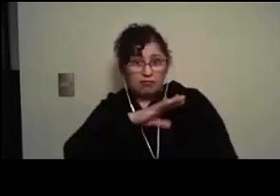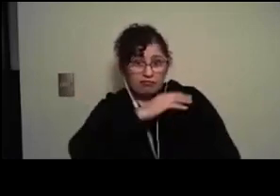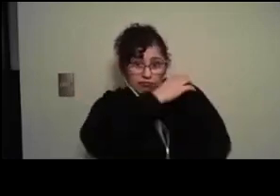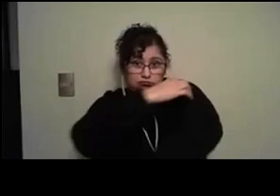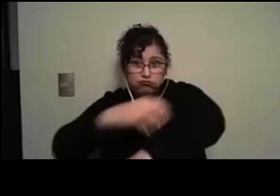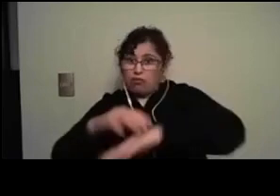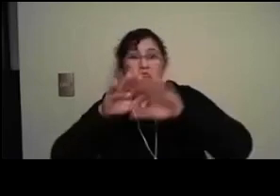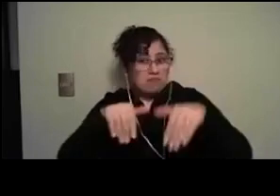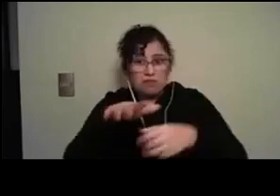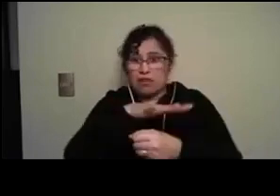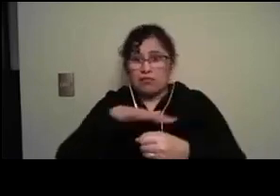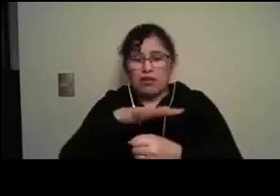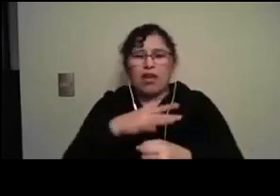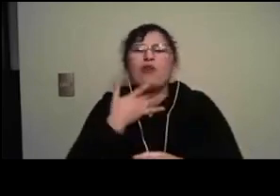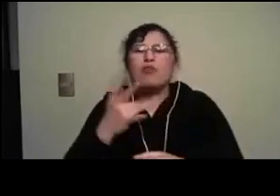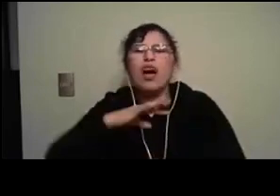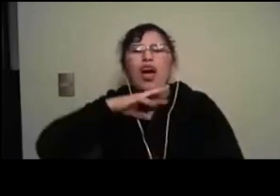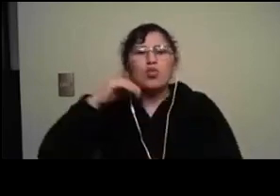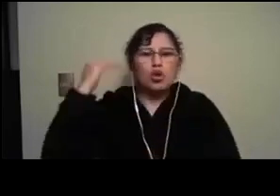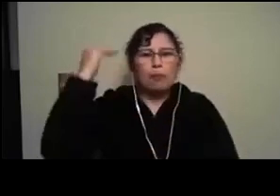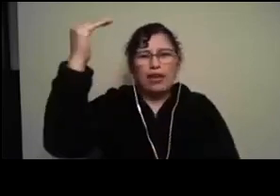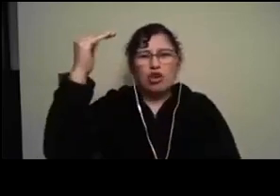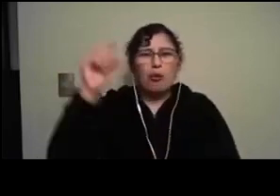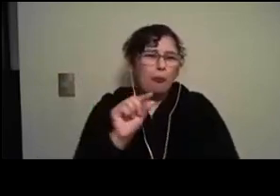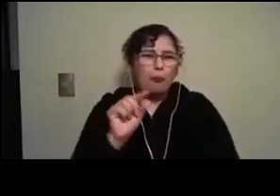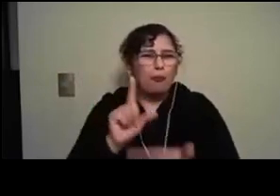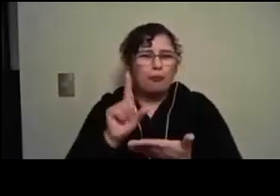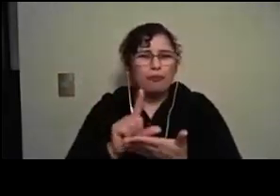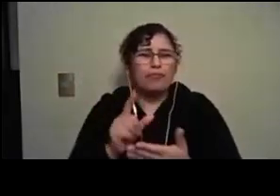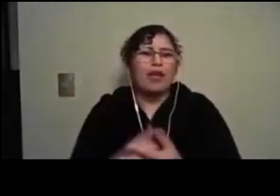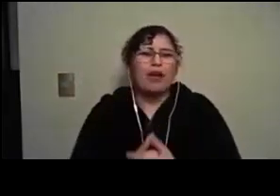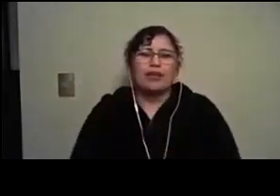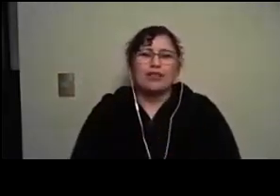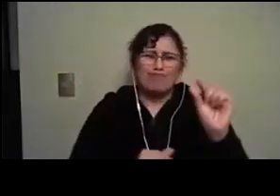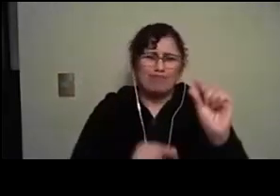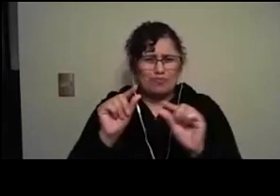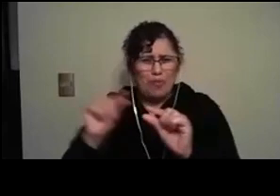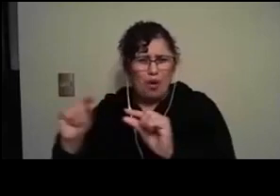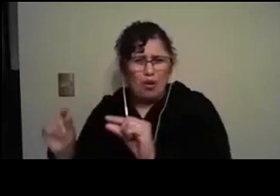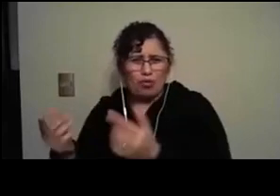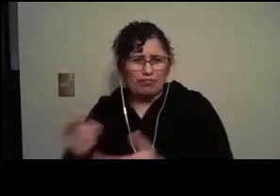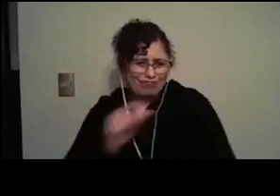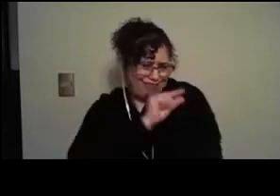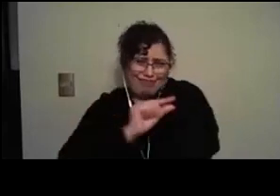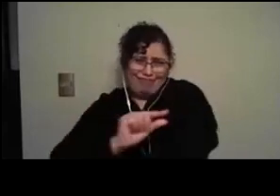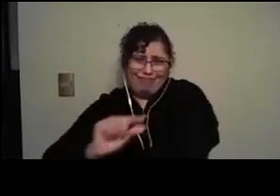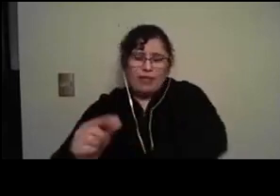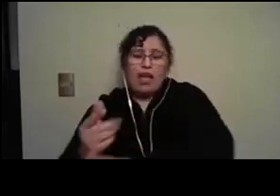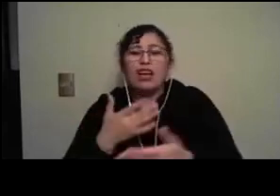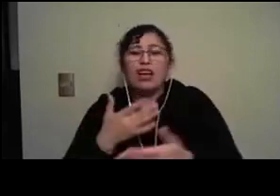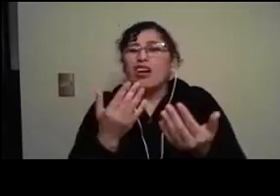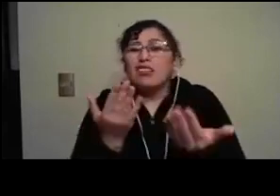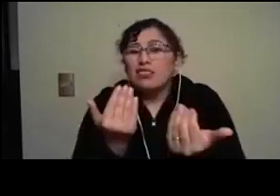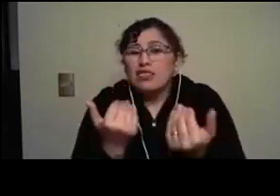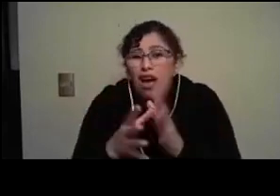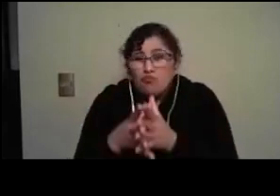mayores prácticamente en Chile son poquísimas ya y no cubren la necesidad total de la población. Pues entonces es por